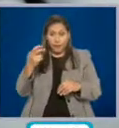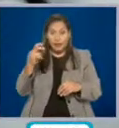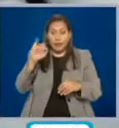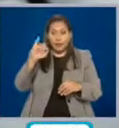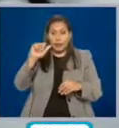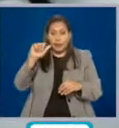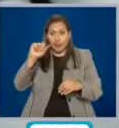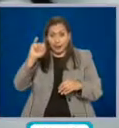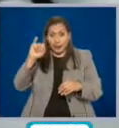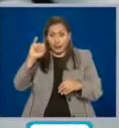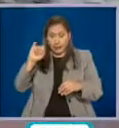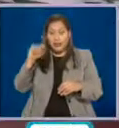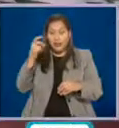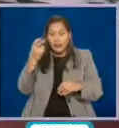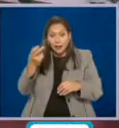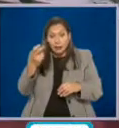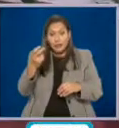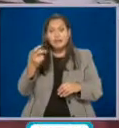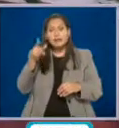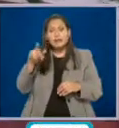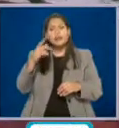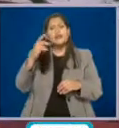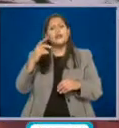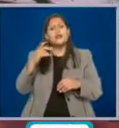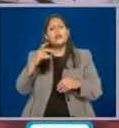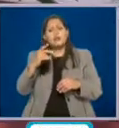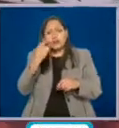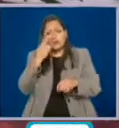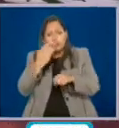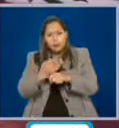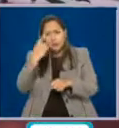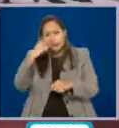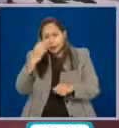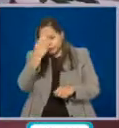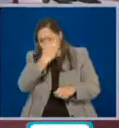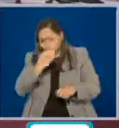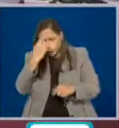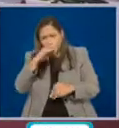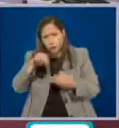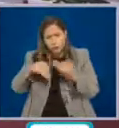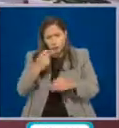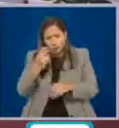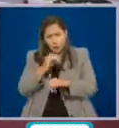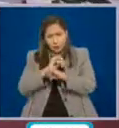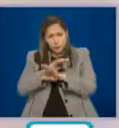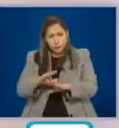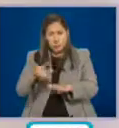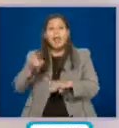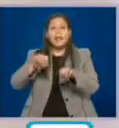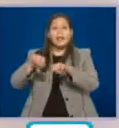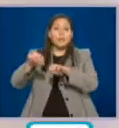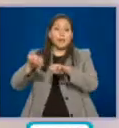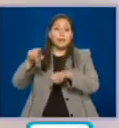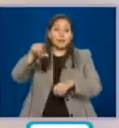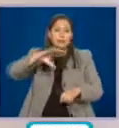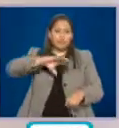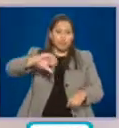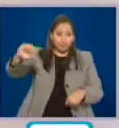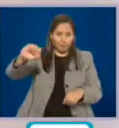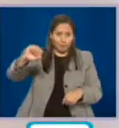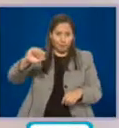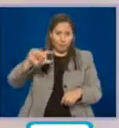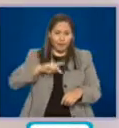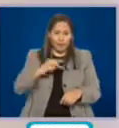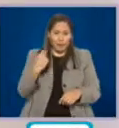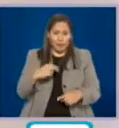por sus siglas, es el que tiene competencia para revisar toda esa información que manejan particulares bajo los parámetros